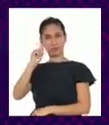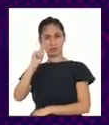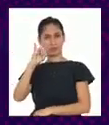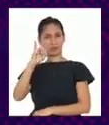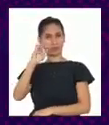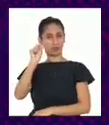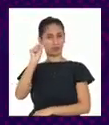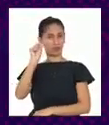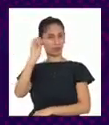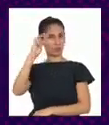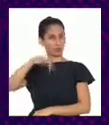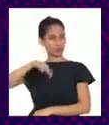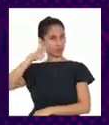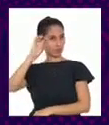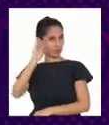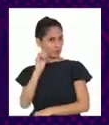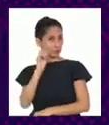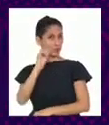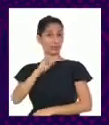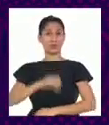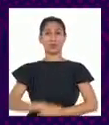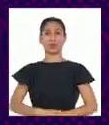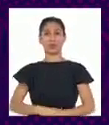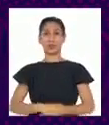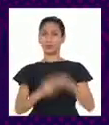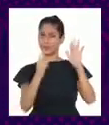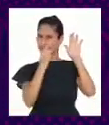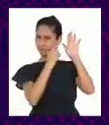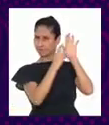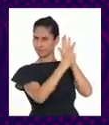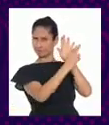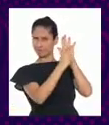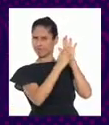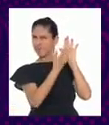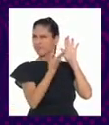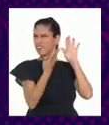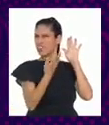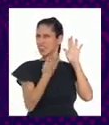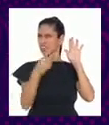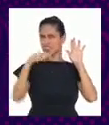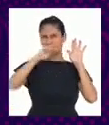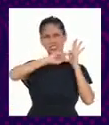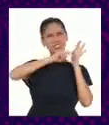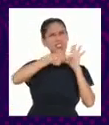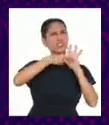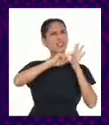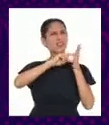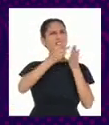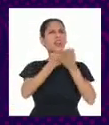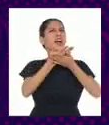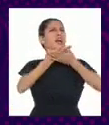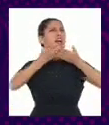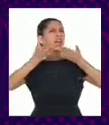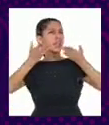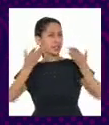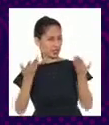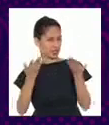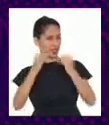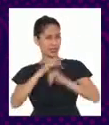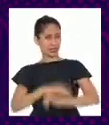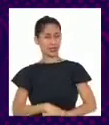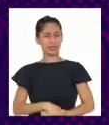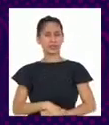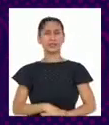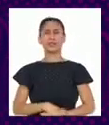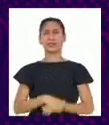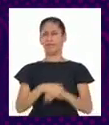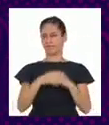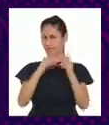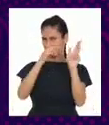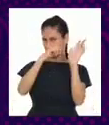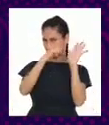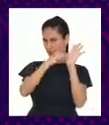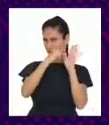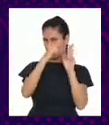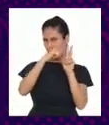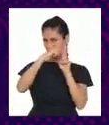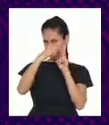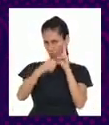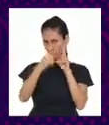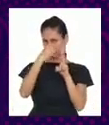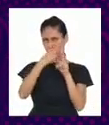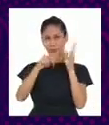Nepotismo. El nepotismo, de acuerdo con la Contraloría General de la República, abarca dos características